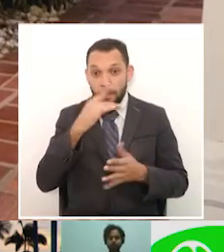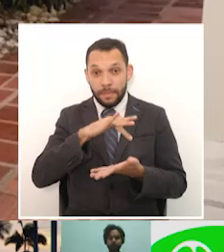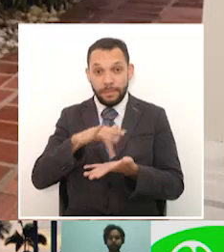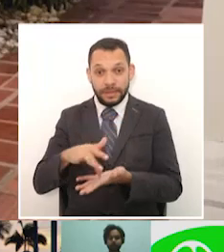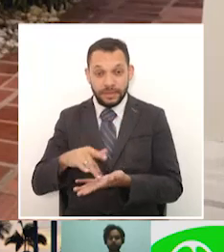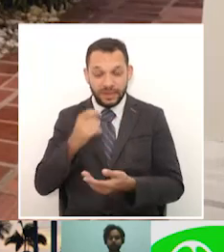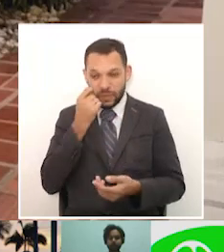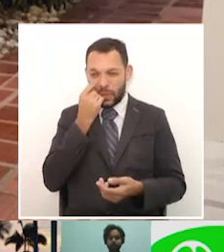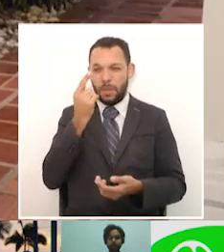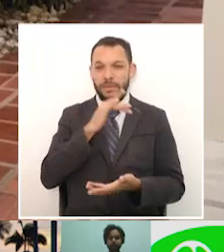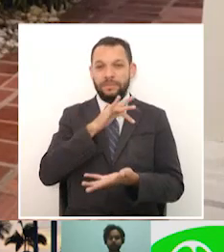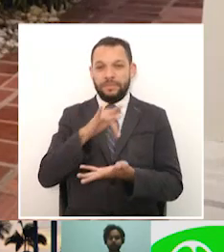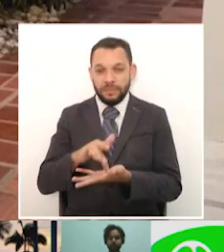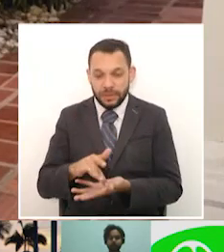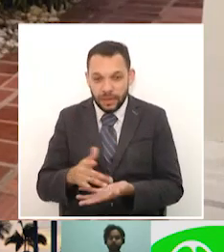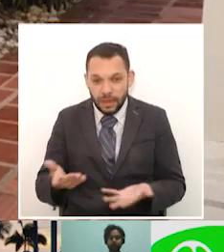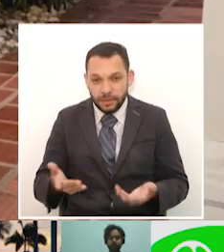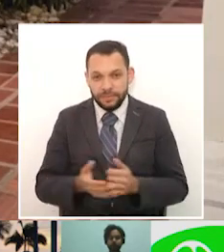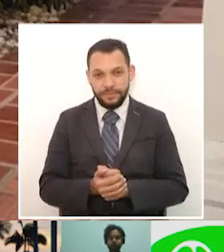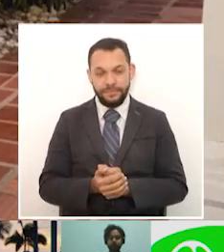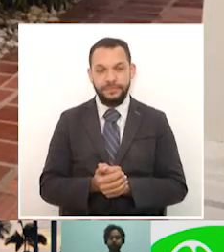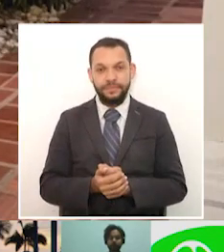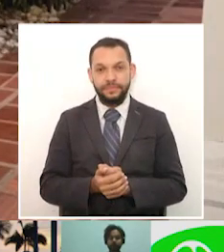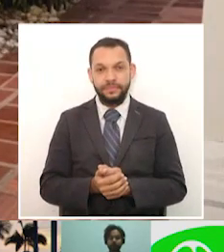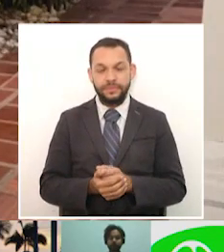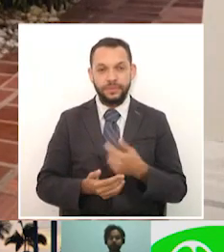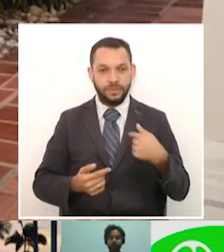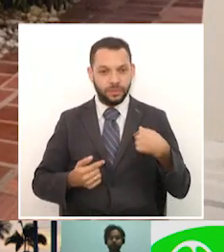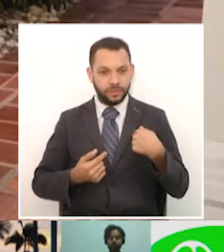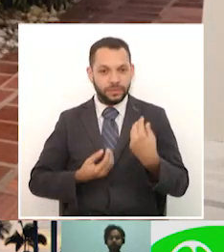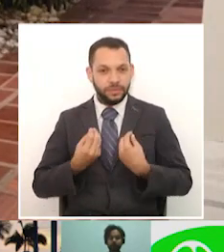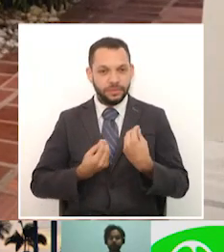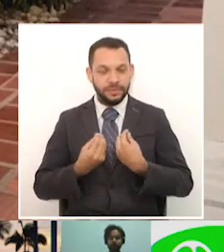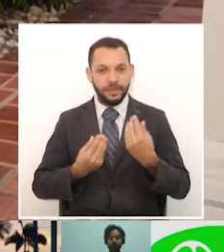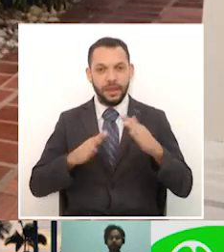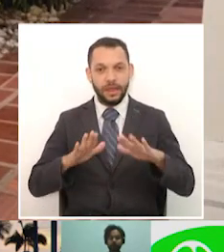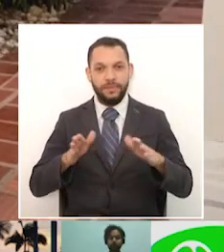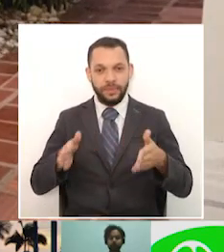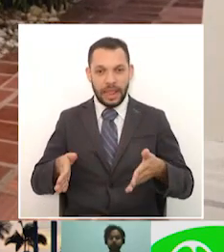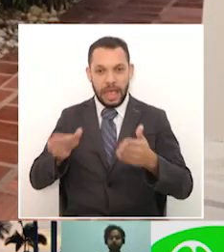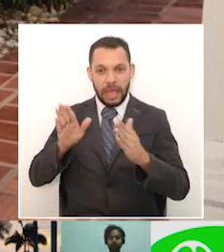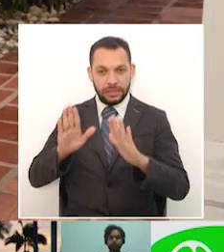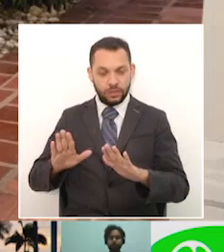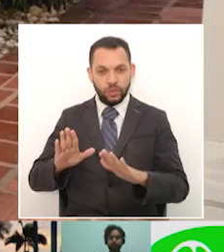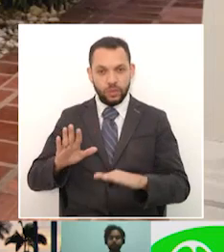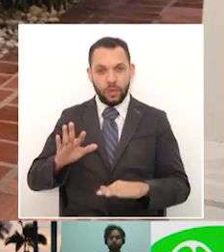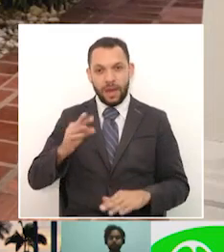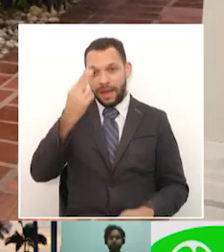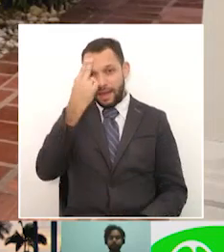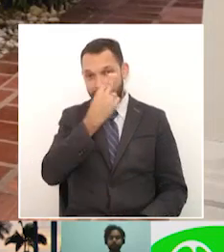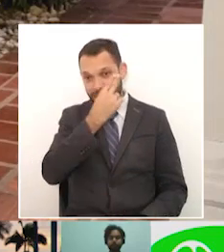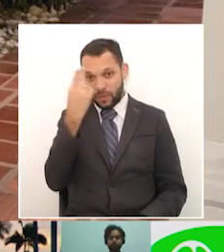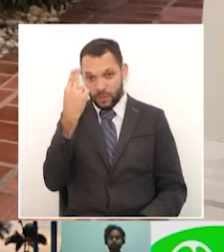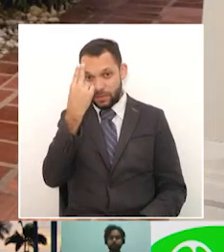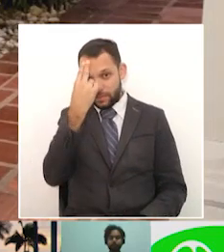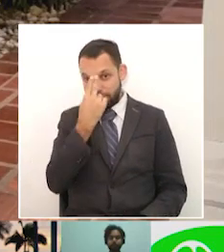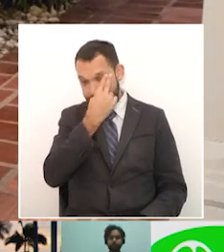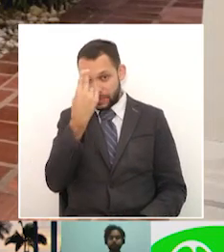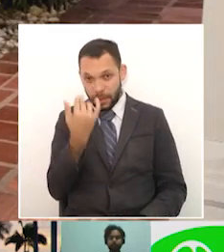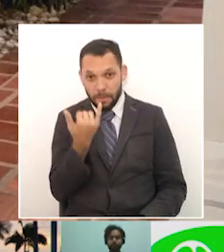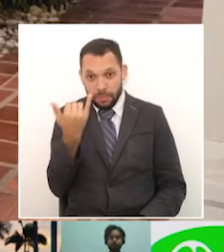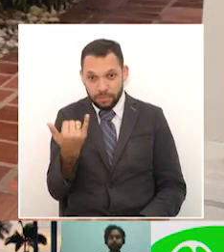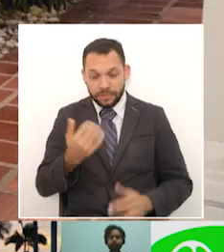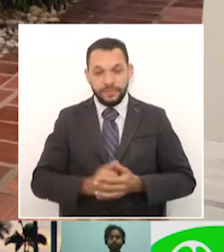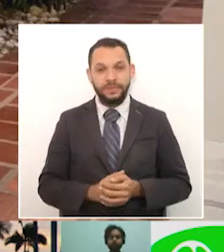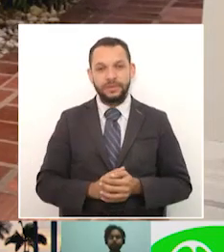ashram de Rishikesh Yogis fue que yo llegué a una iglesia católica. Recuerden